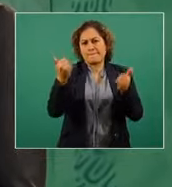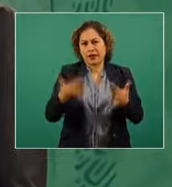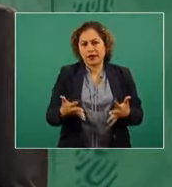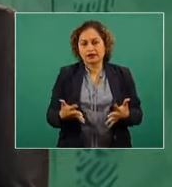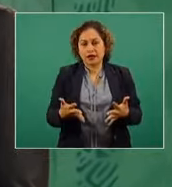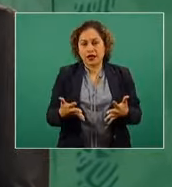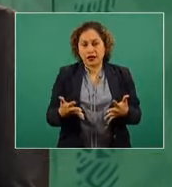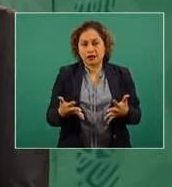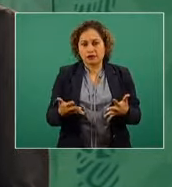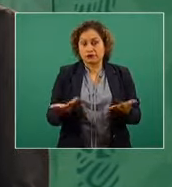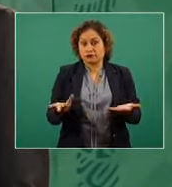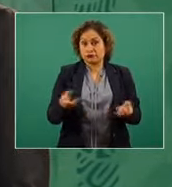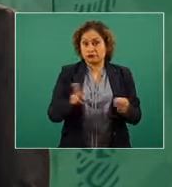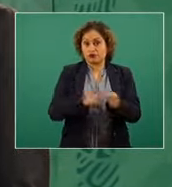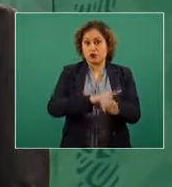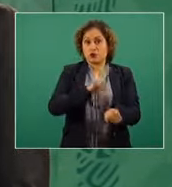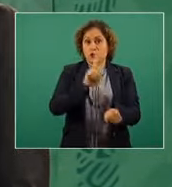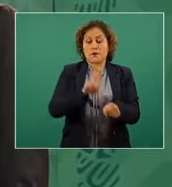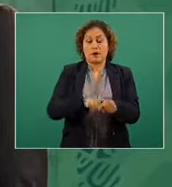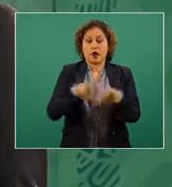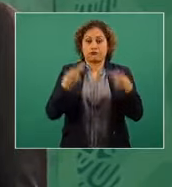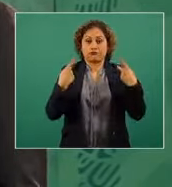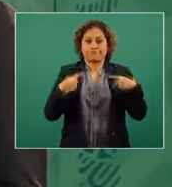el cansancio,